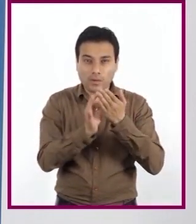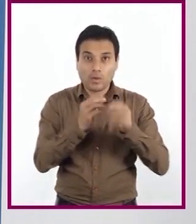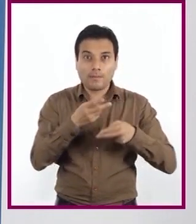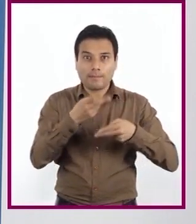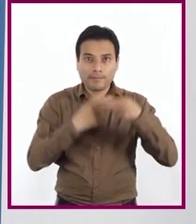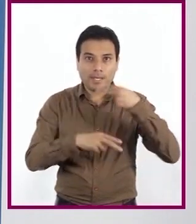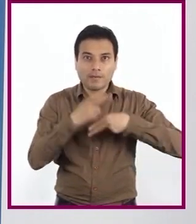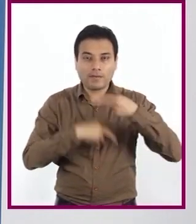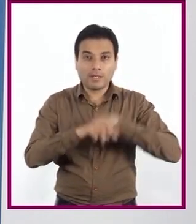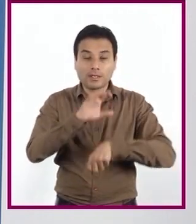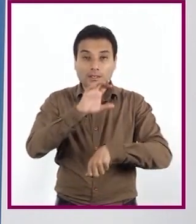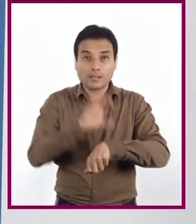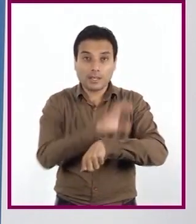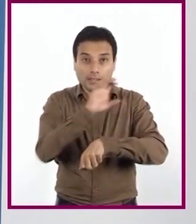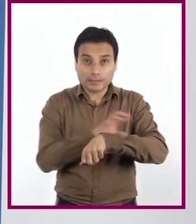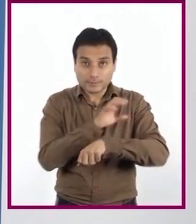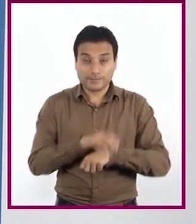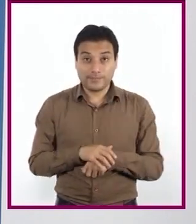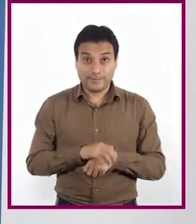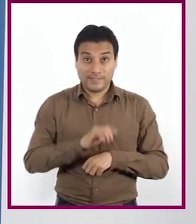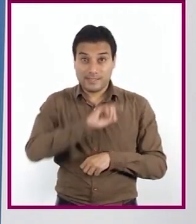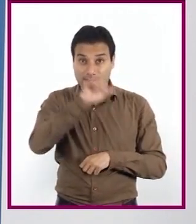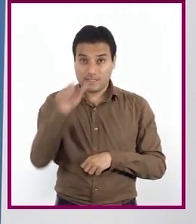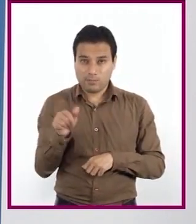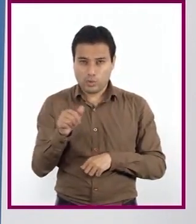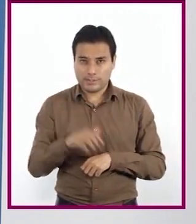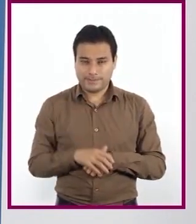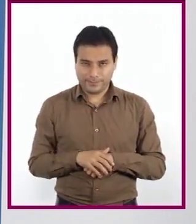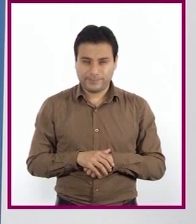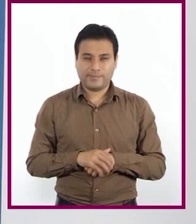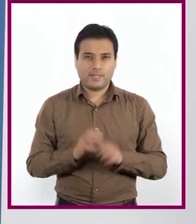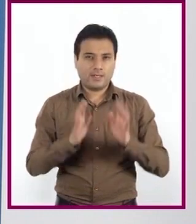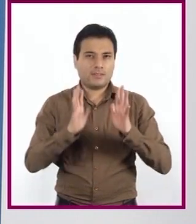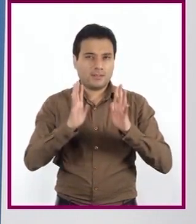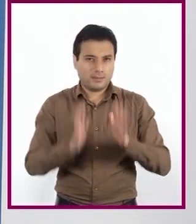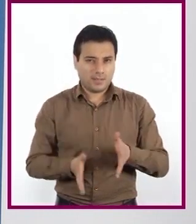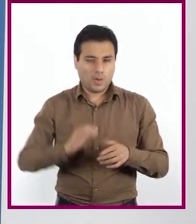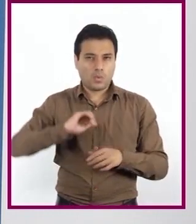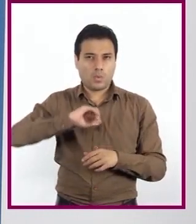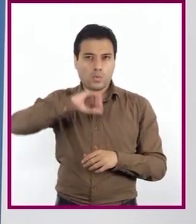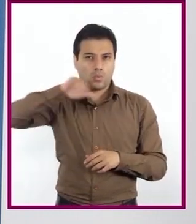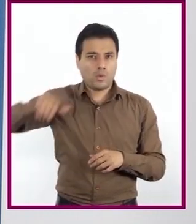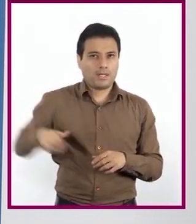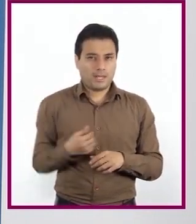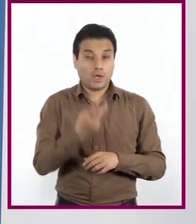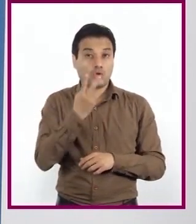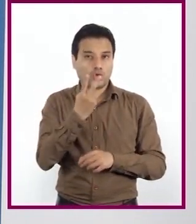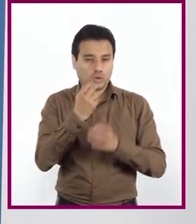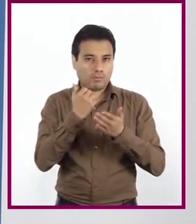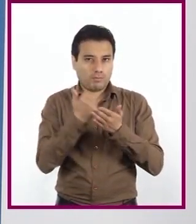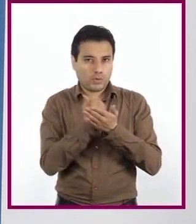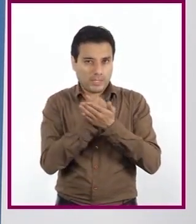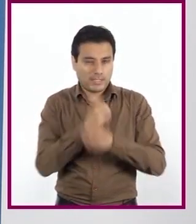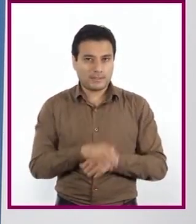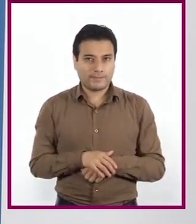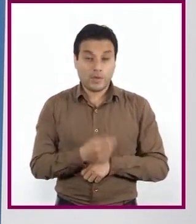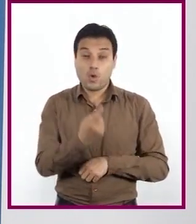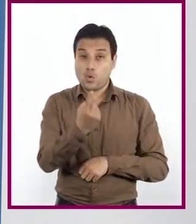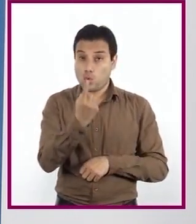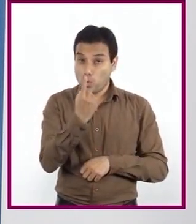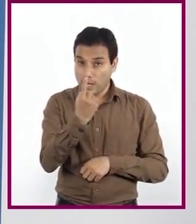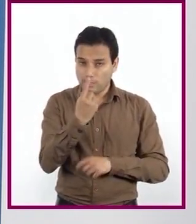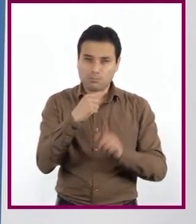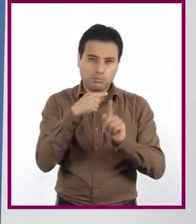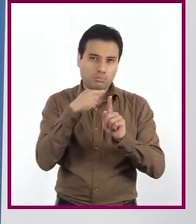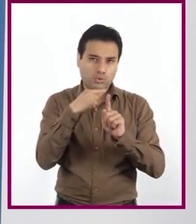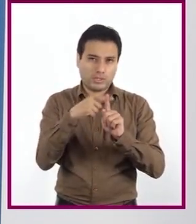Estas cargas son recolectadas por unas escobillas y almacenadas en dos botellas de Leyden. Una tiene carga positiva,